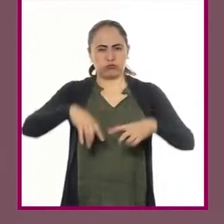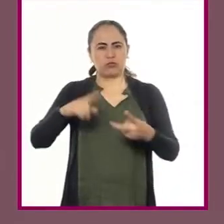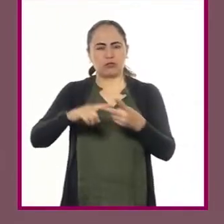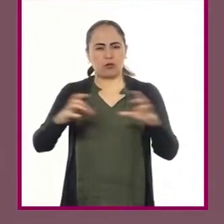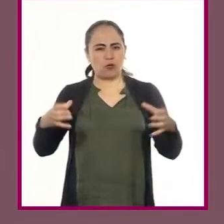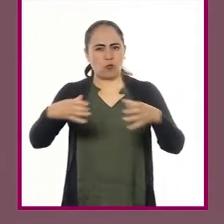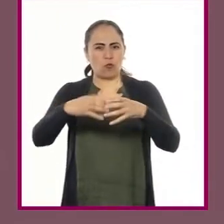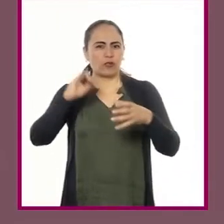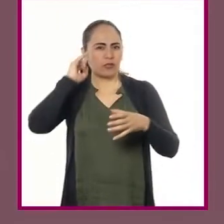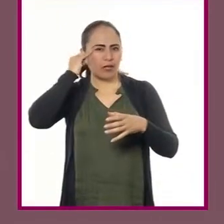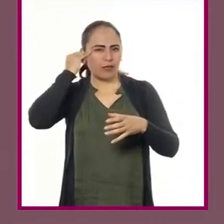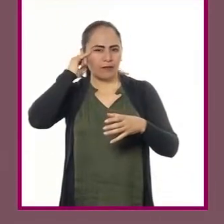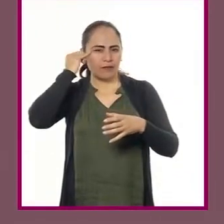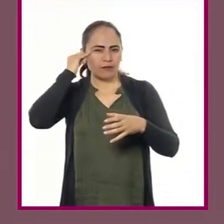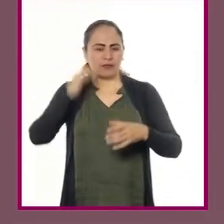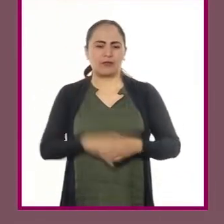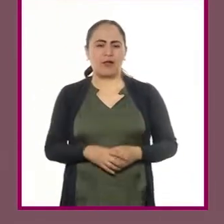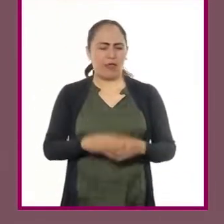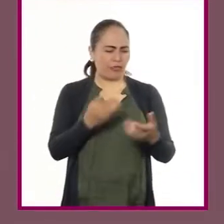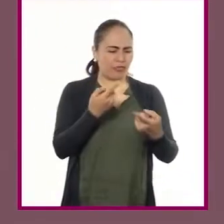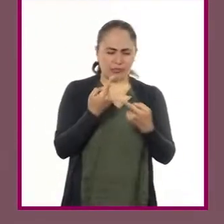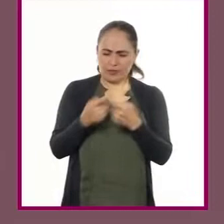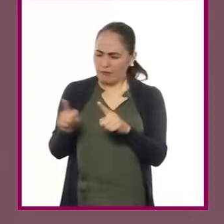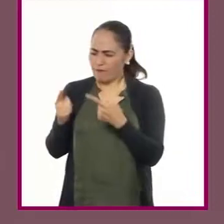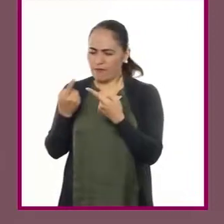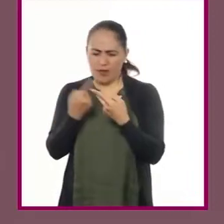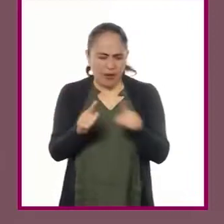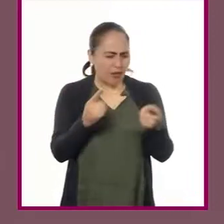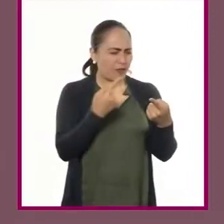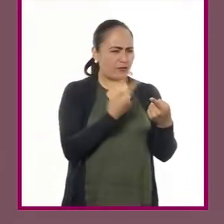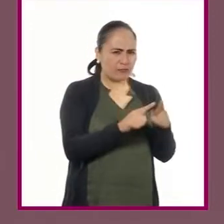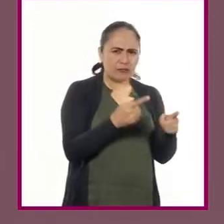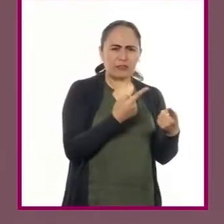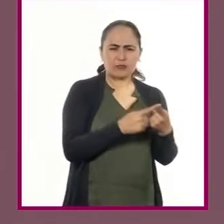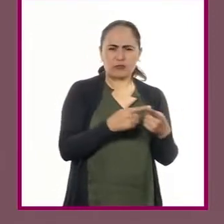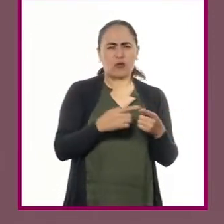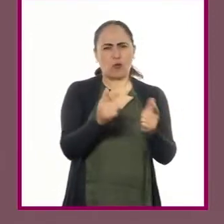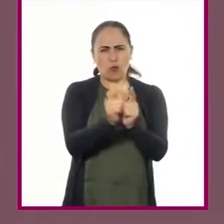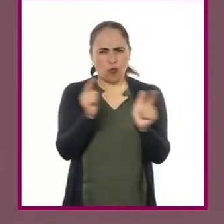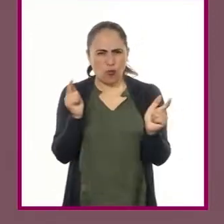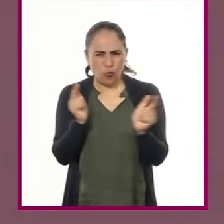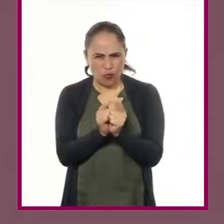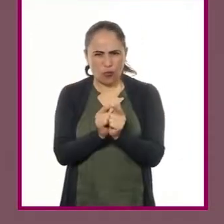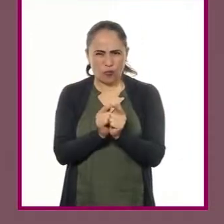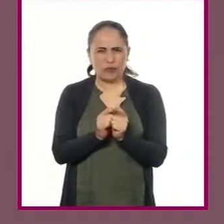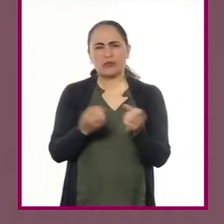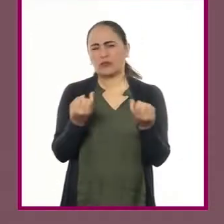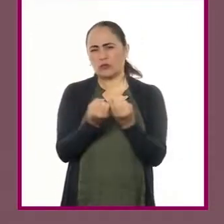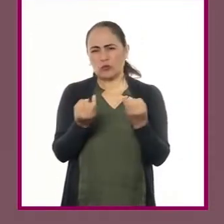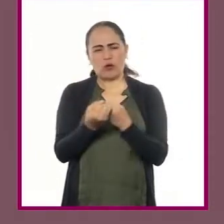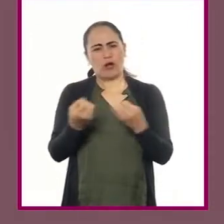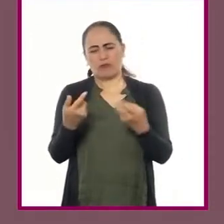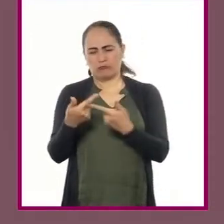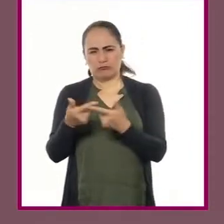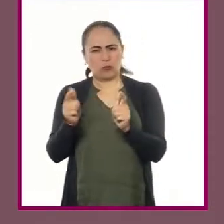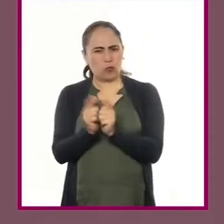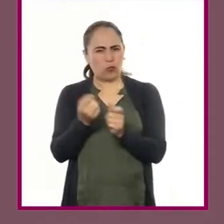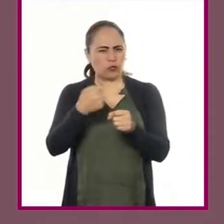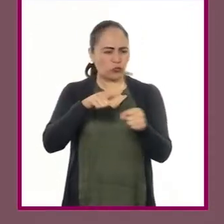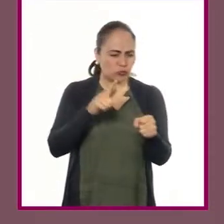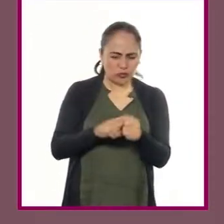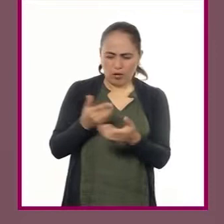indígena. Esta mezcla de pluralidades étnicas y sociales generó nuevas prácticas en la Nueva España.